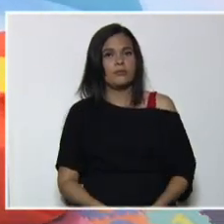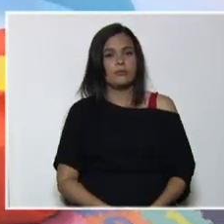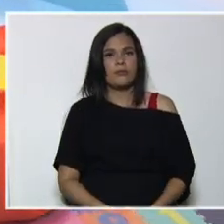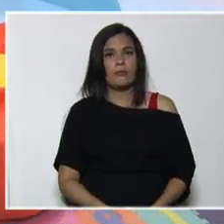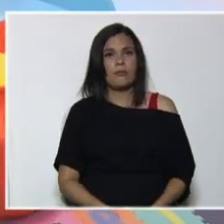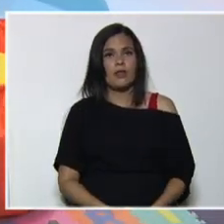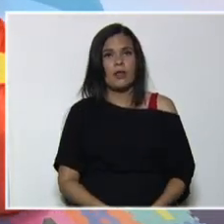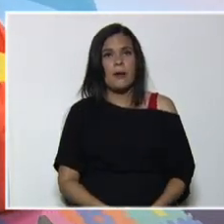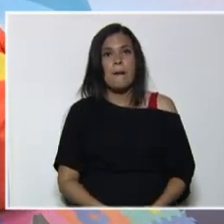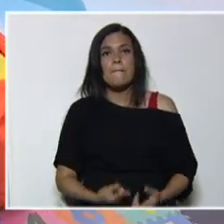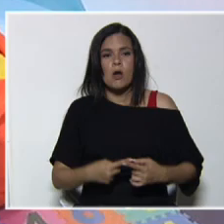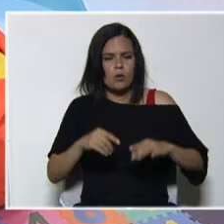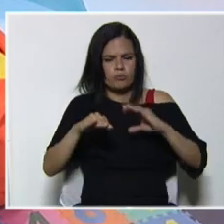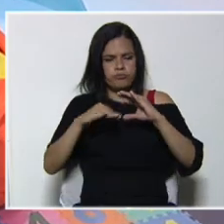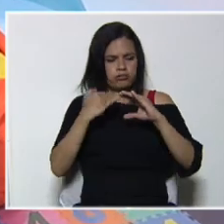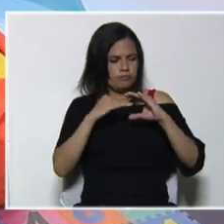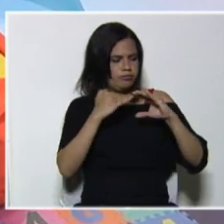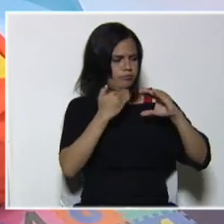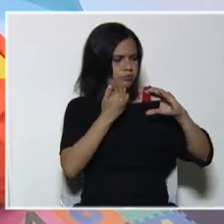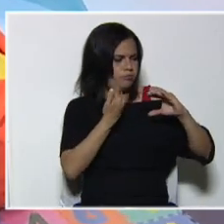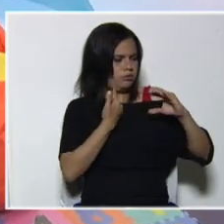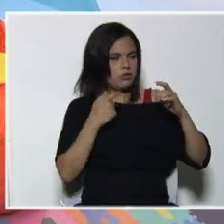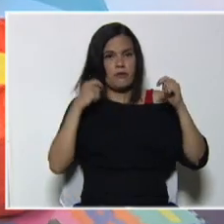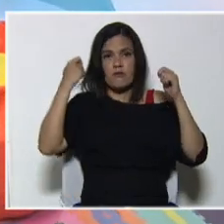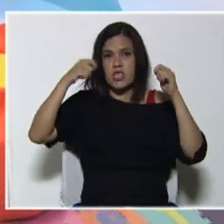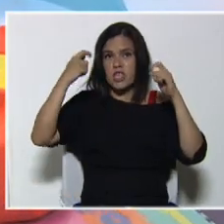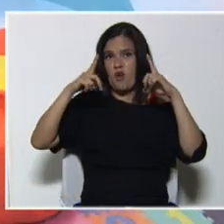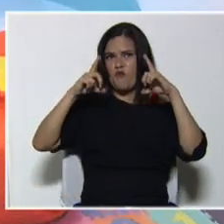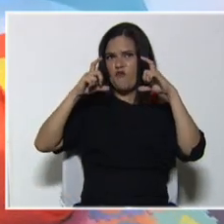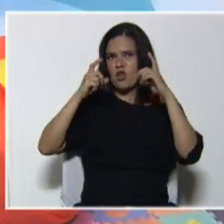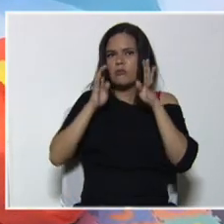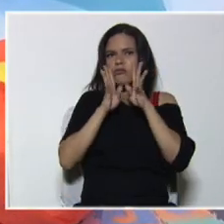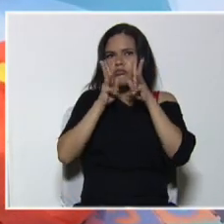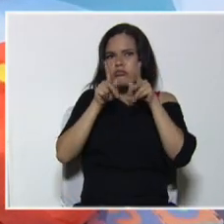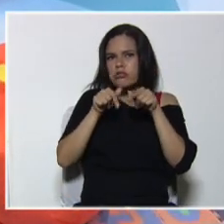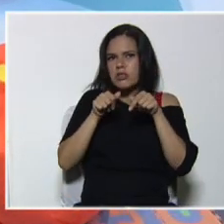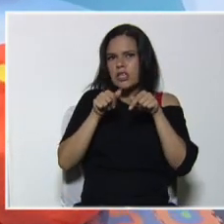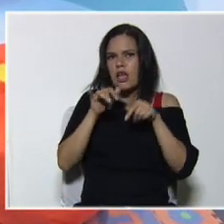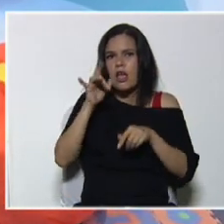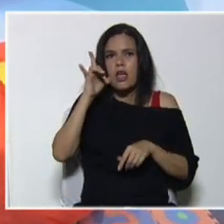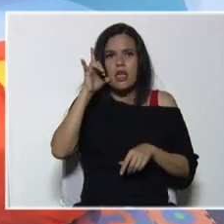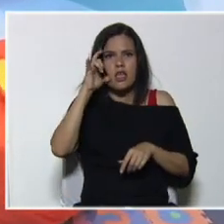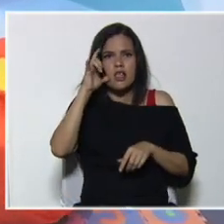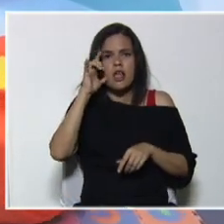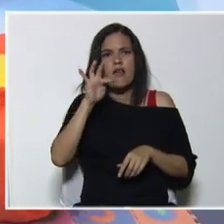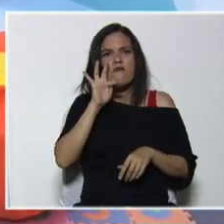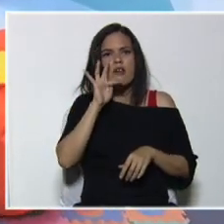@mppeducacion. Pero que nos envíen fotografías, videos y comentarios a través de Instagram y Facebook,